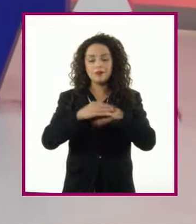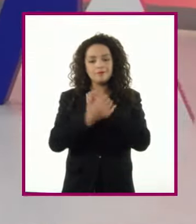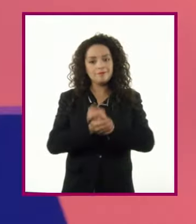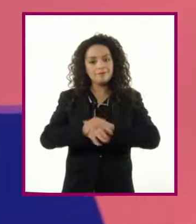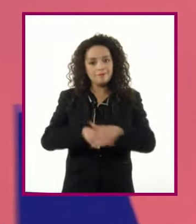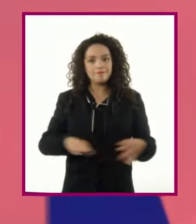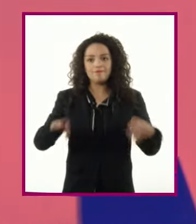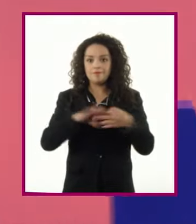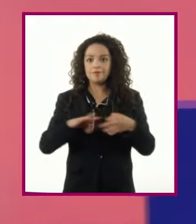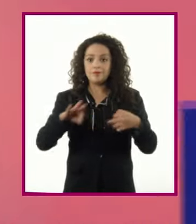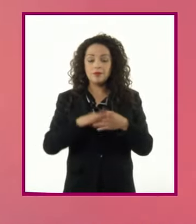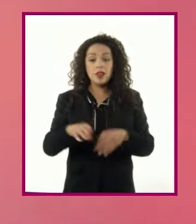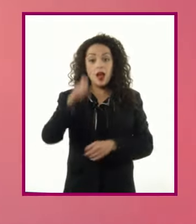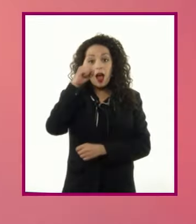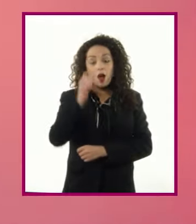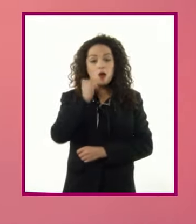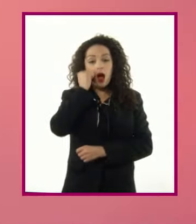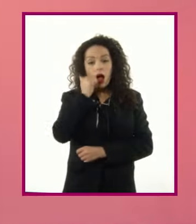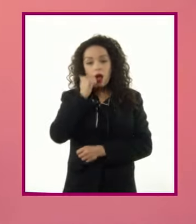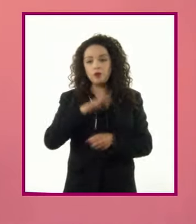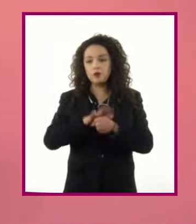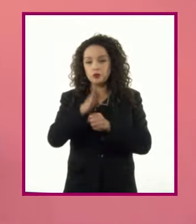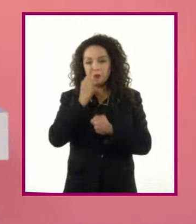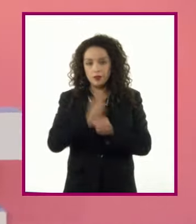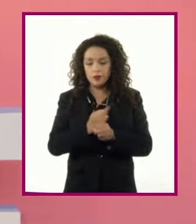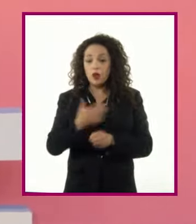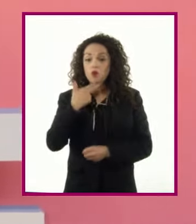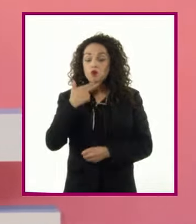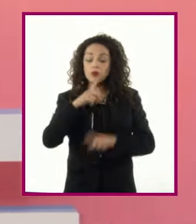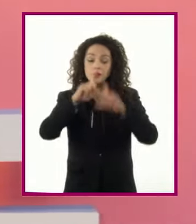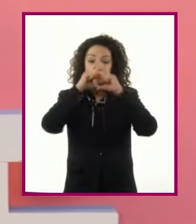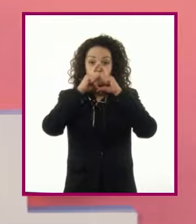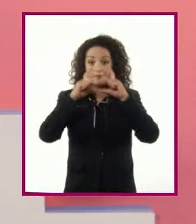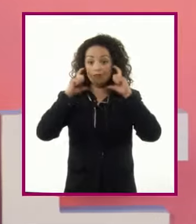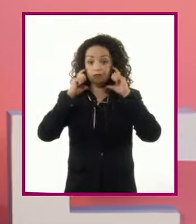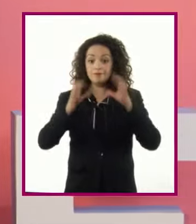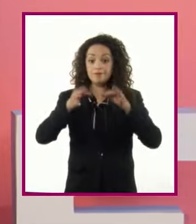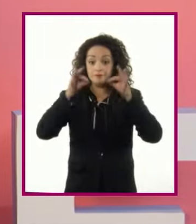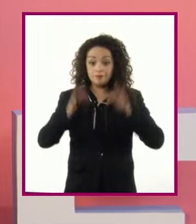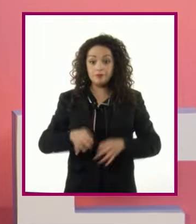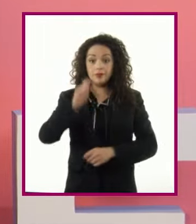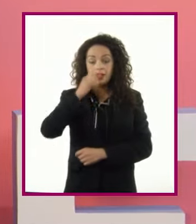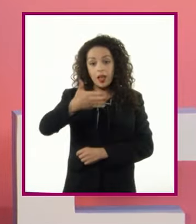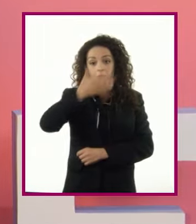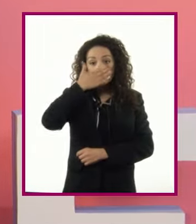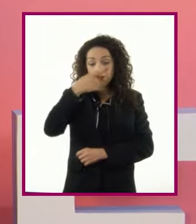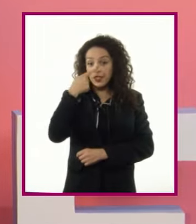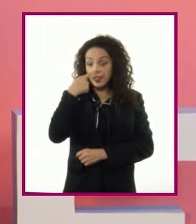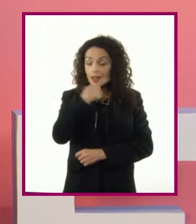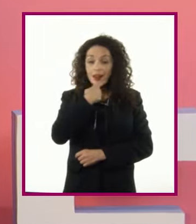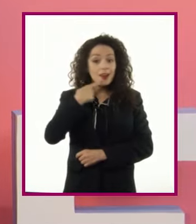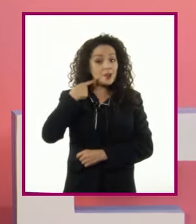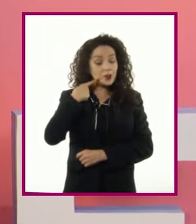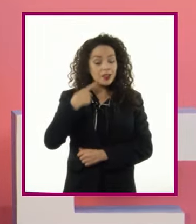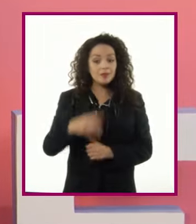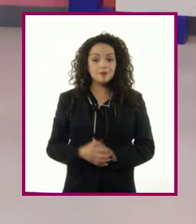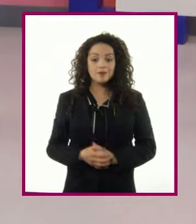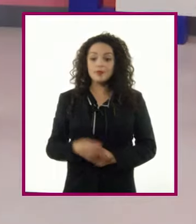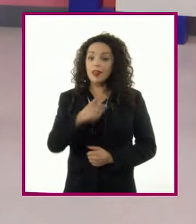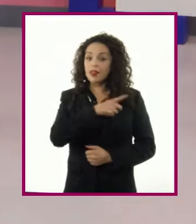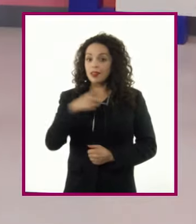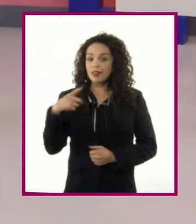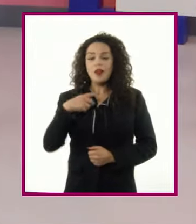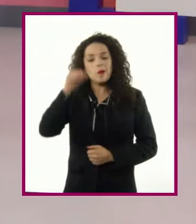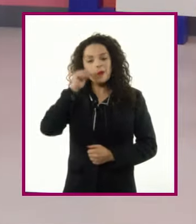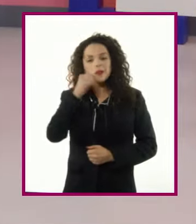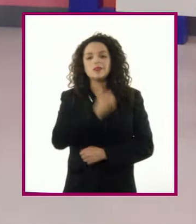manos con agua y abundante jabón, usando el cubrebocas adecuadamente, de forma que proteja nariz y boca, y guardar y